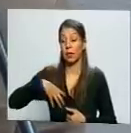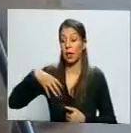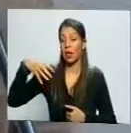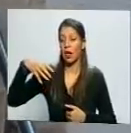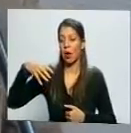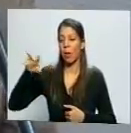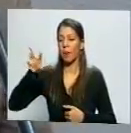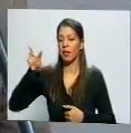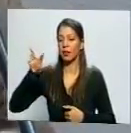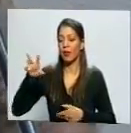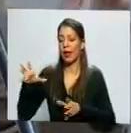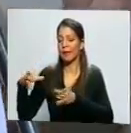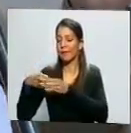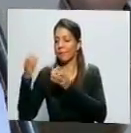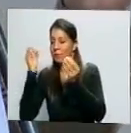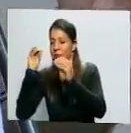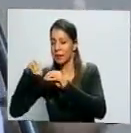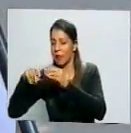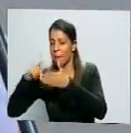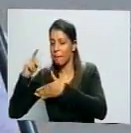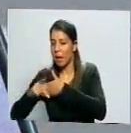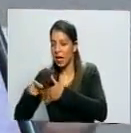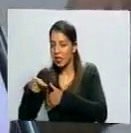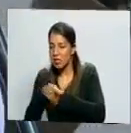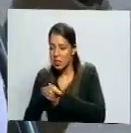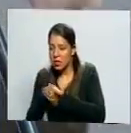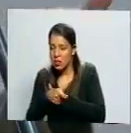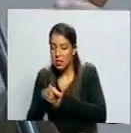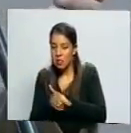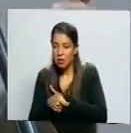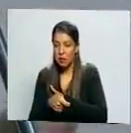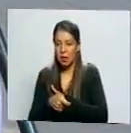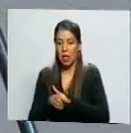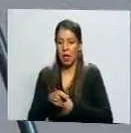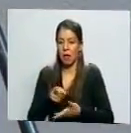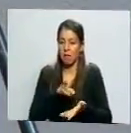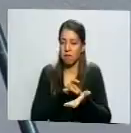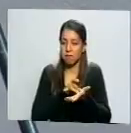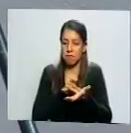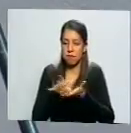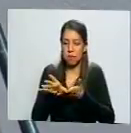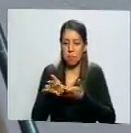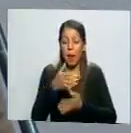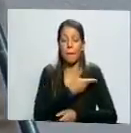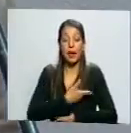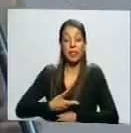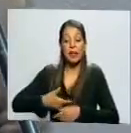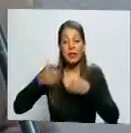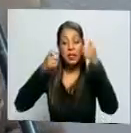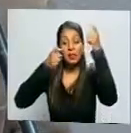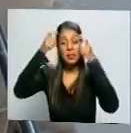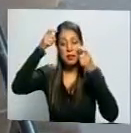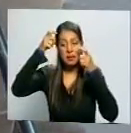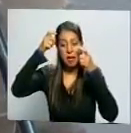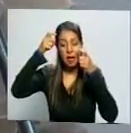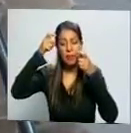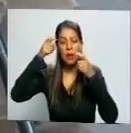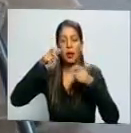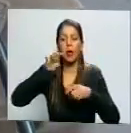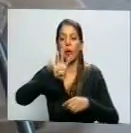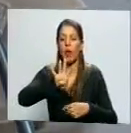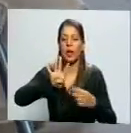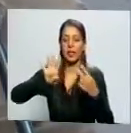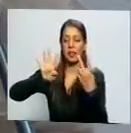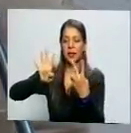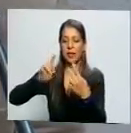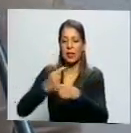logró el objetivo de deponer al comandante supremo Hugo Chávez por 47 horas